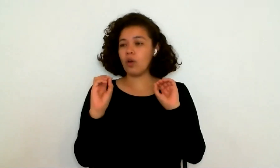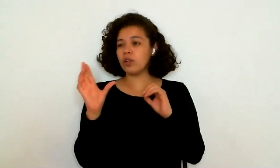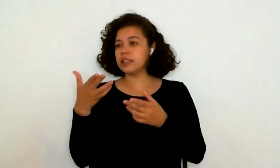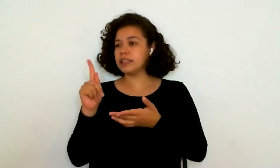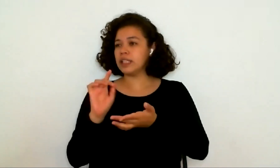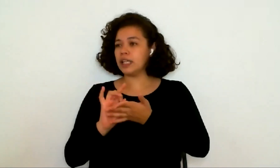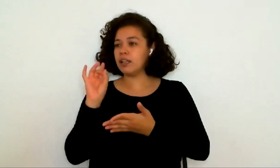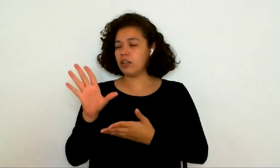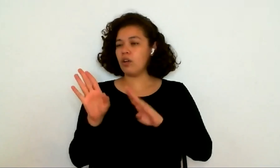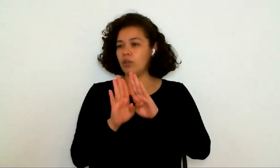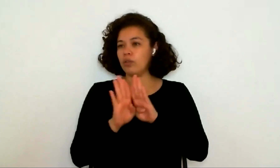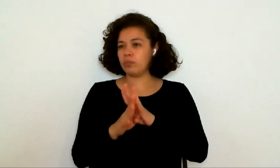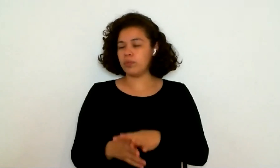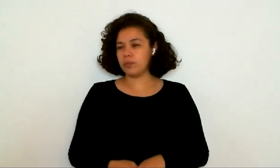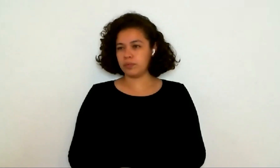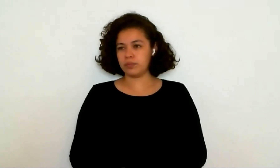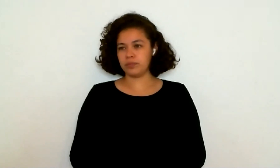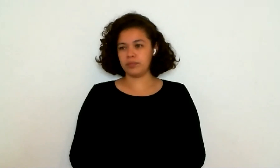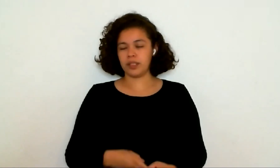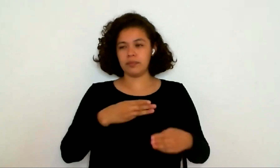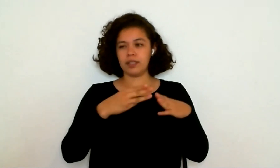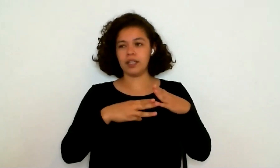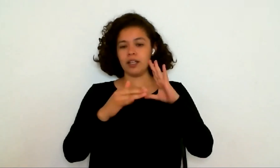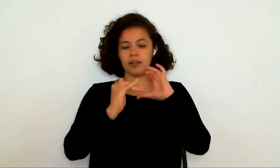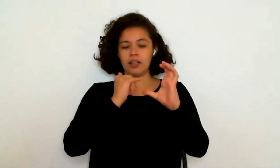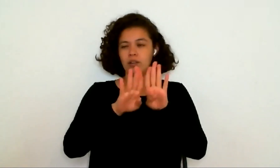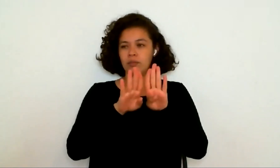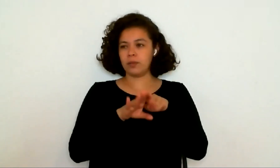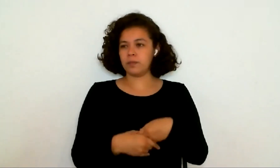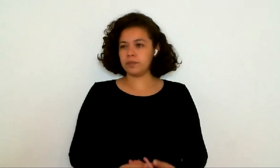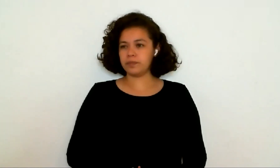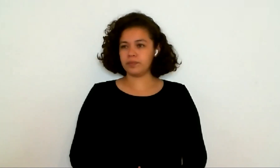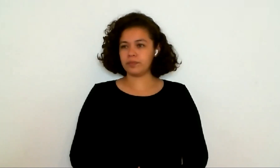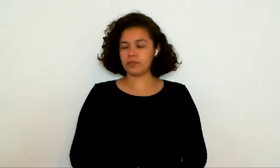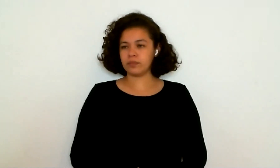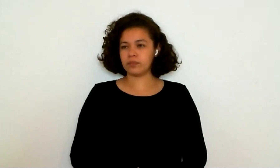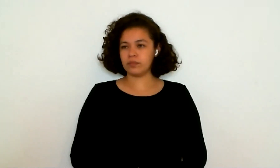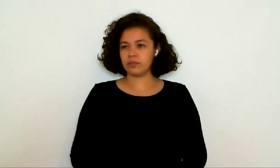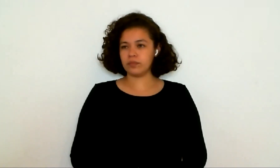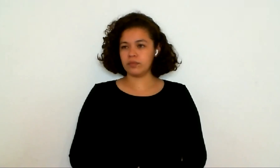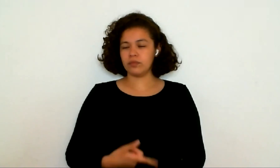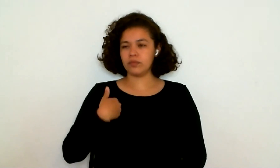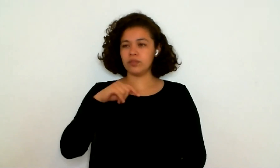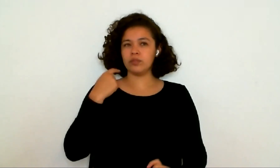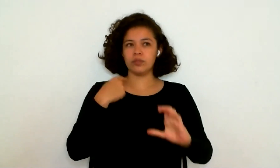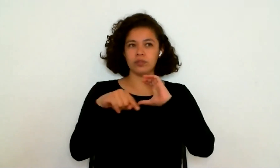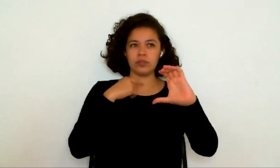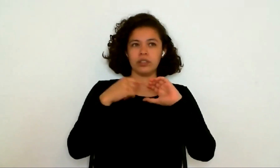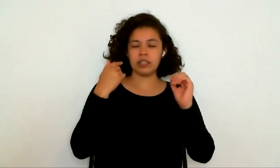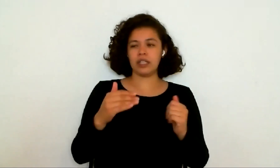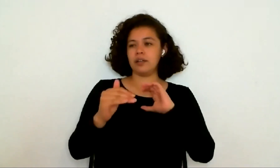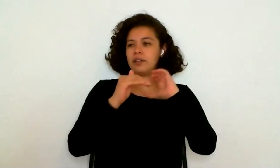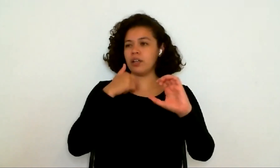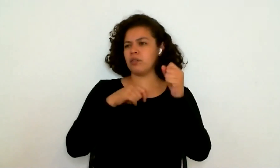cómo podríamos tener ese material? Si quieren colocar su correo y se los envío sin ningún